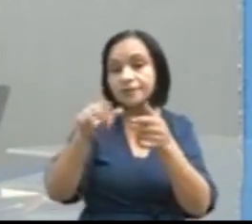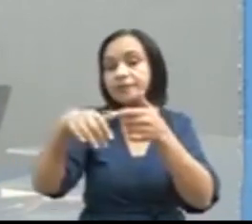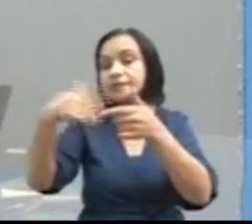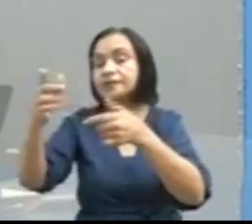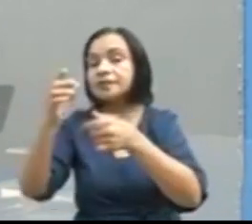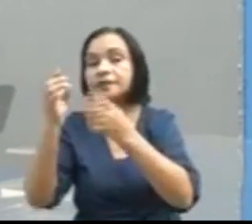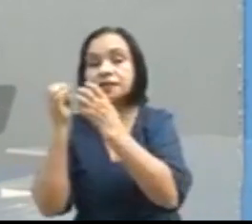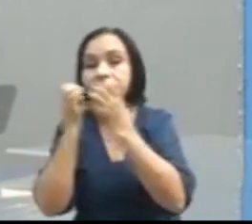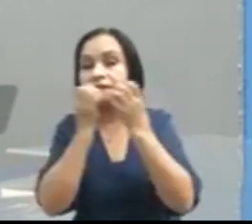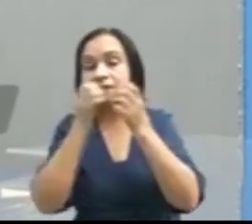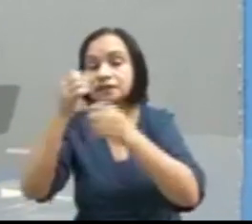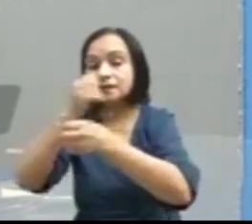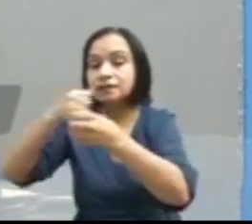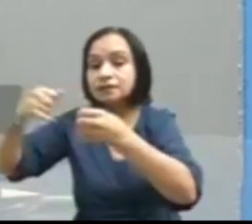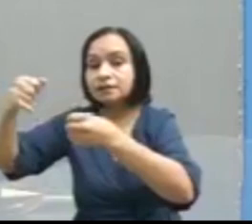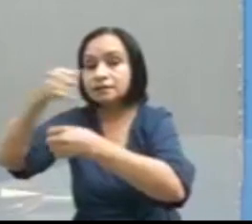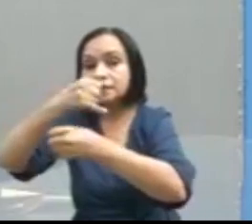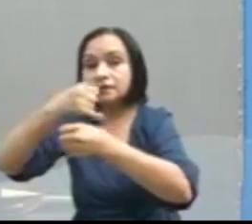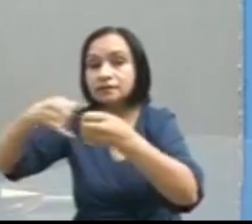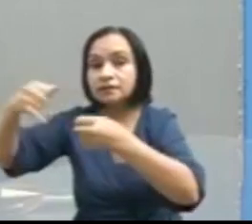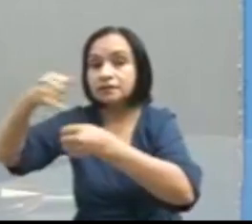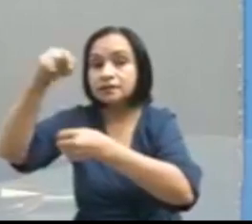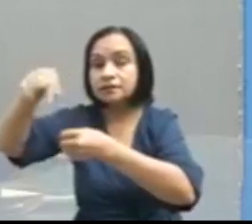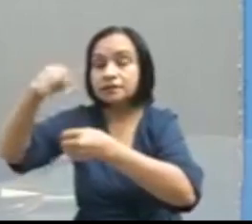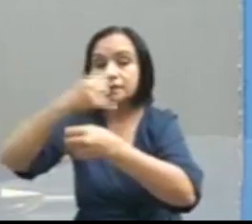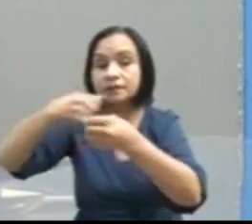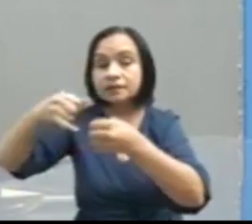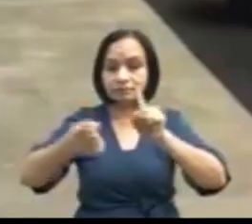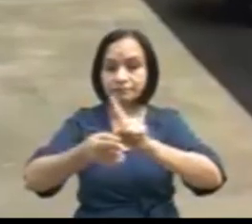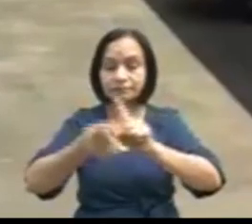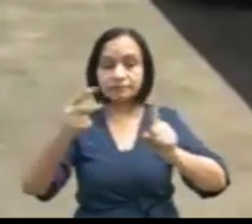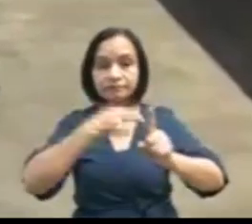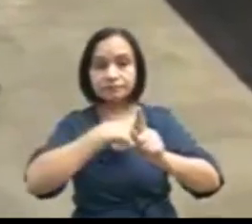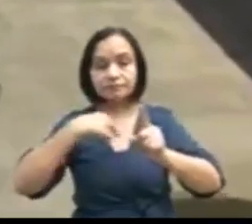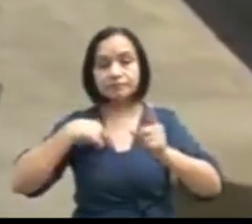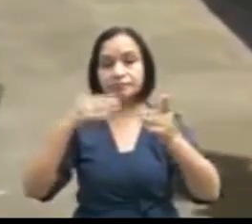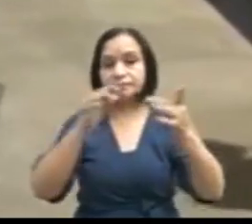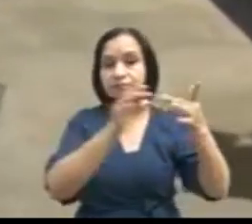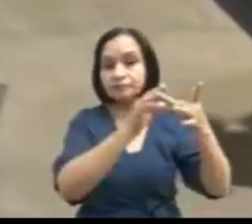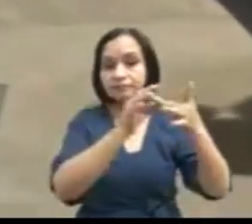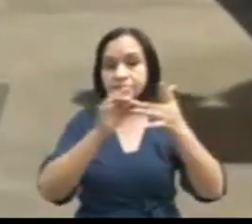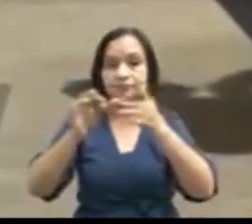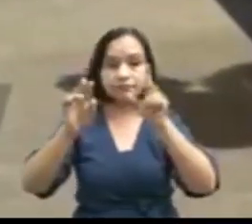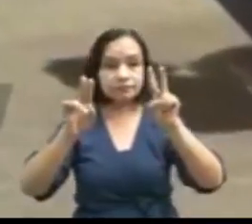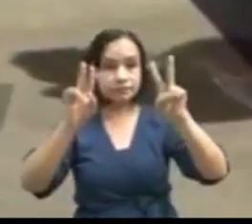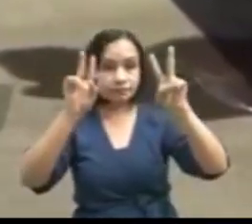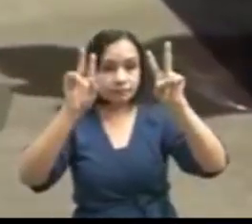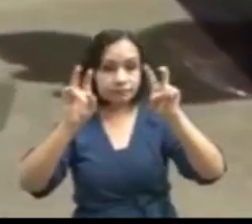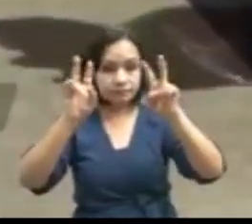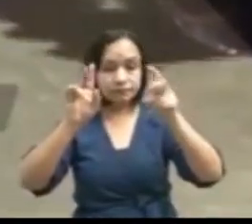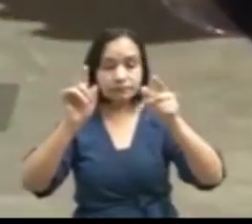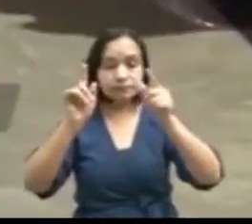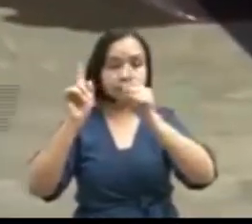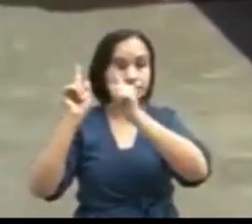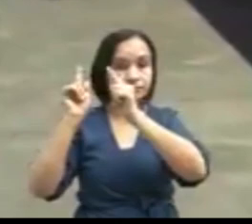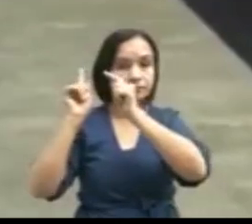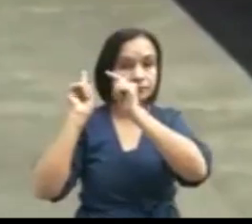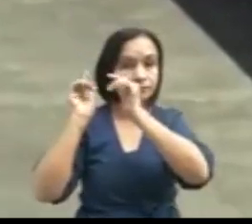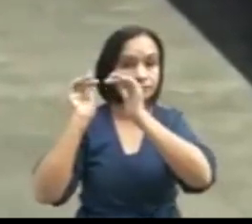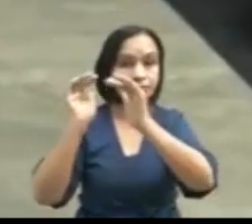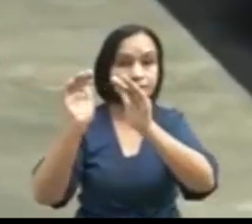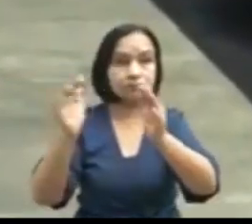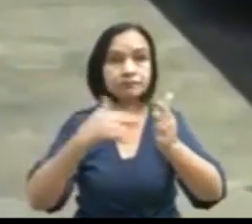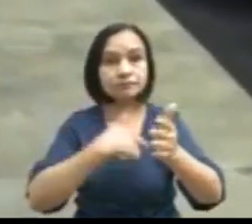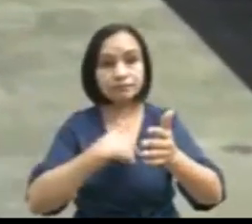movilidad eléctrica en el país y que se avanza a pasos grandes. En octubre, más o menos, fue cuando el Ministerio de Energía y Minas